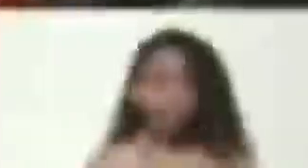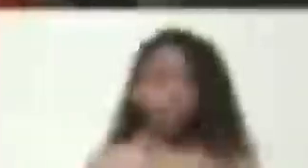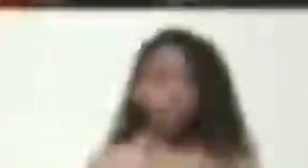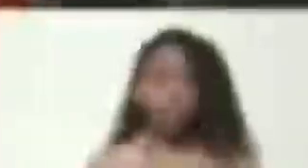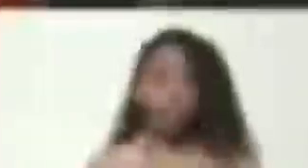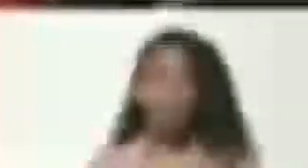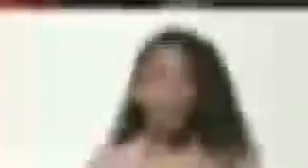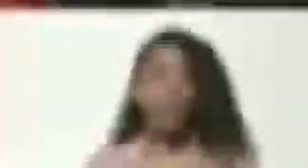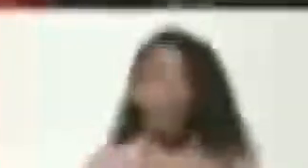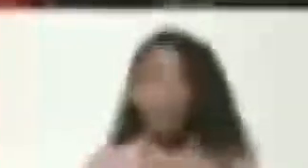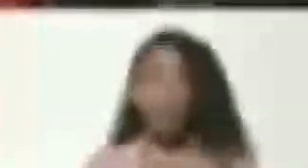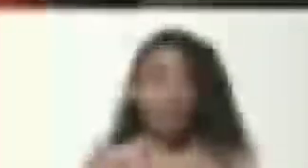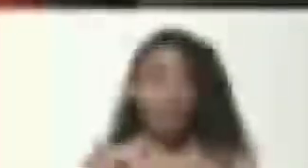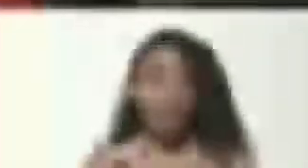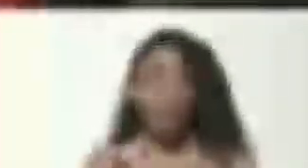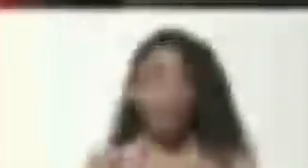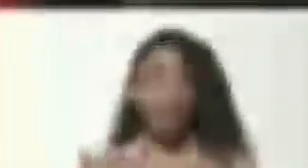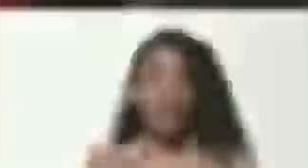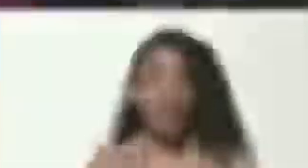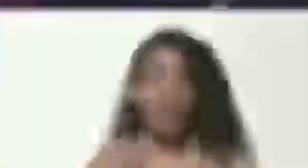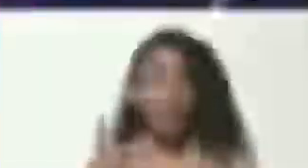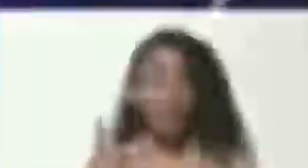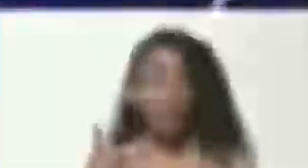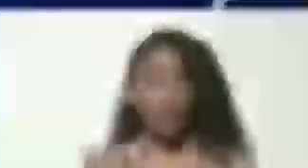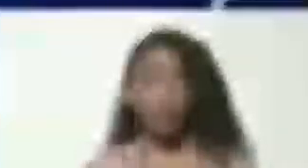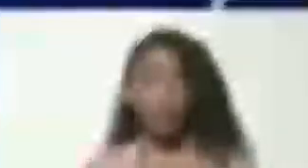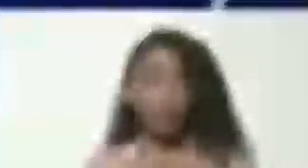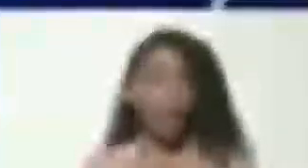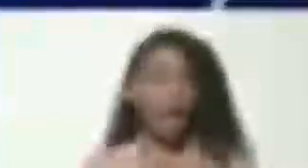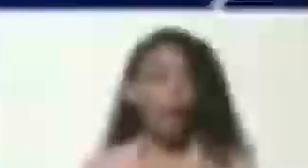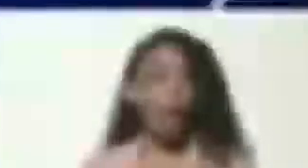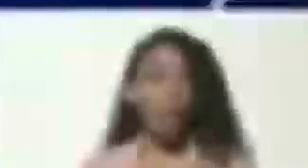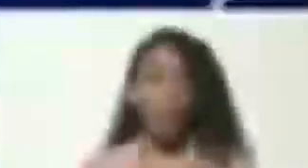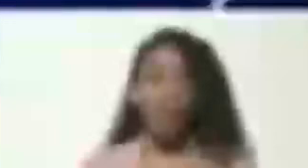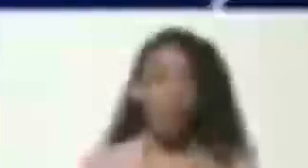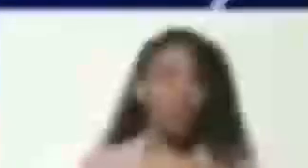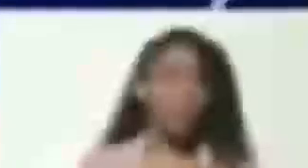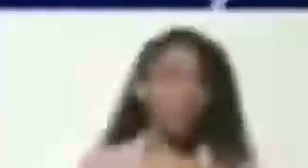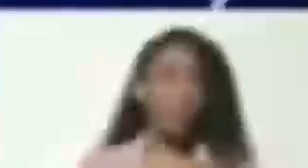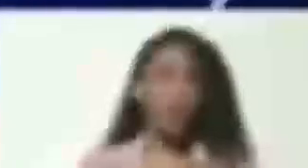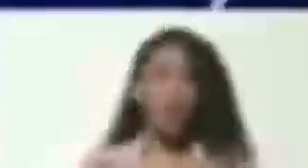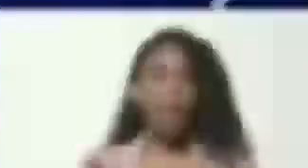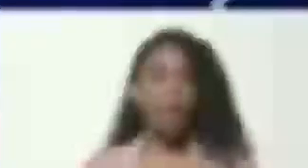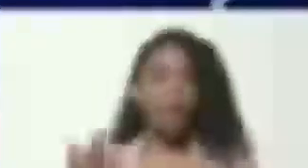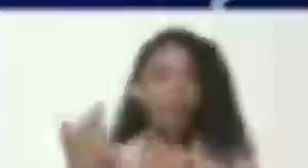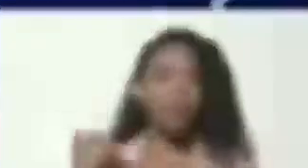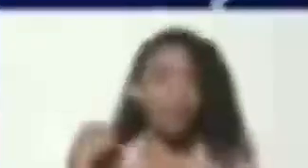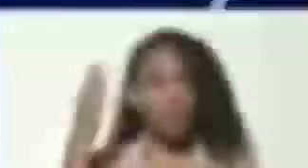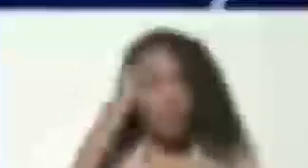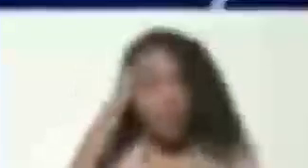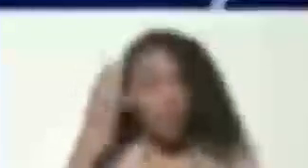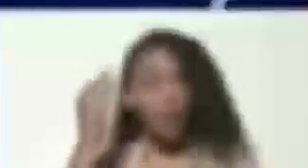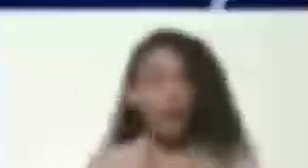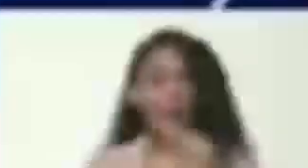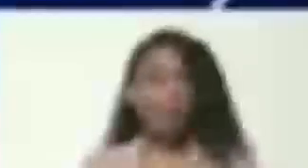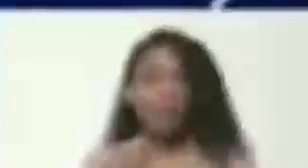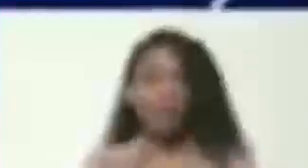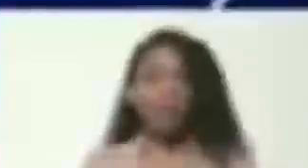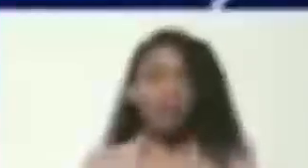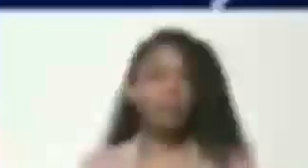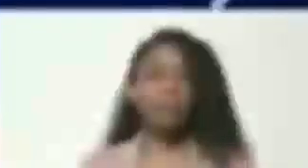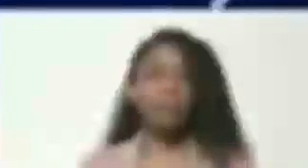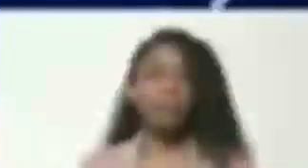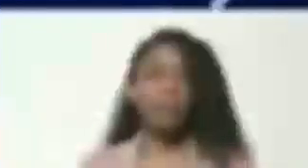viniendo, vamos viendo. Entonces, esta perspectiva que da el presidente de la República de